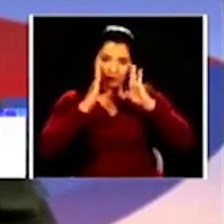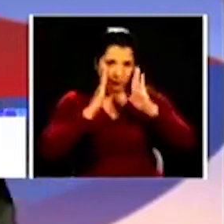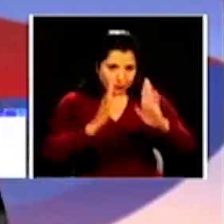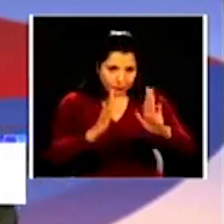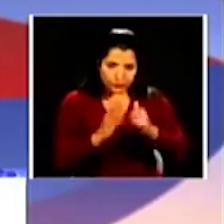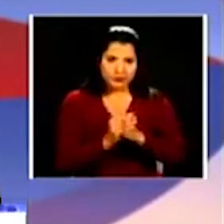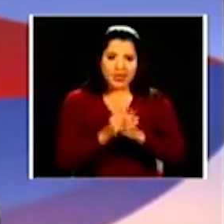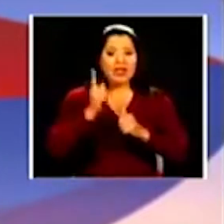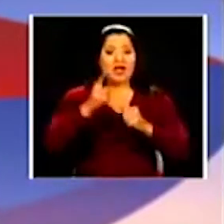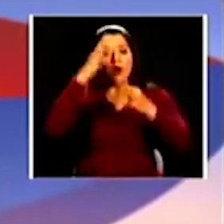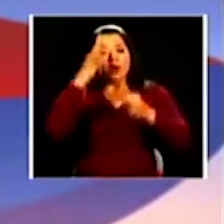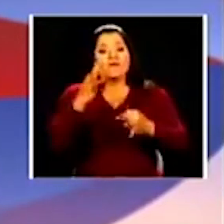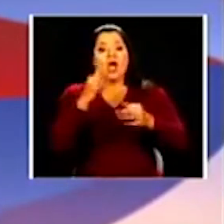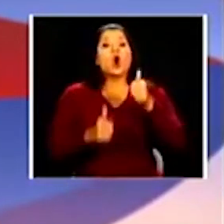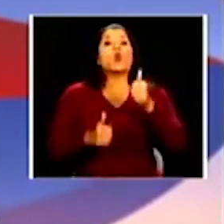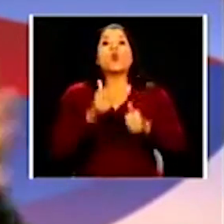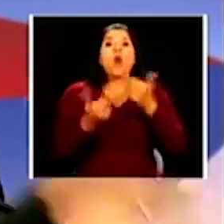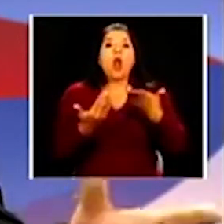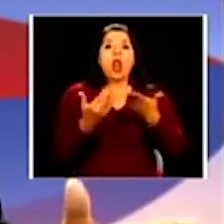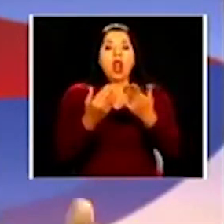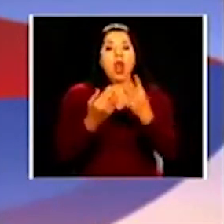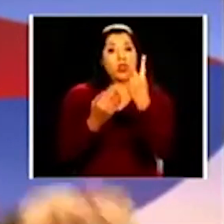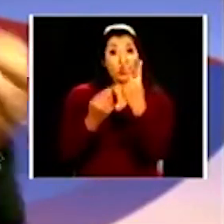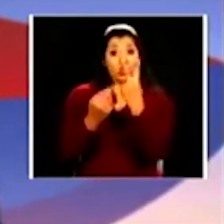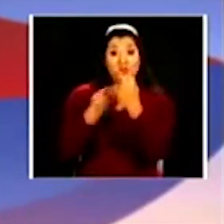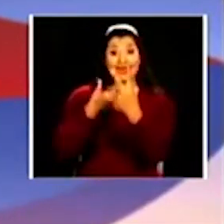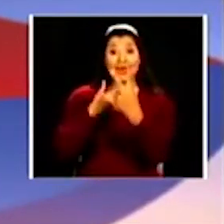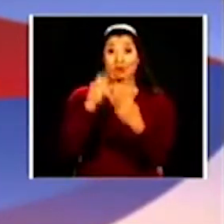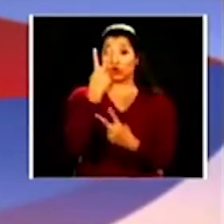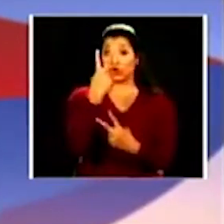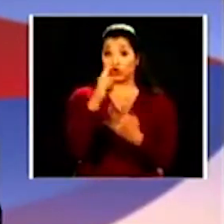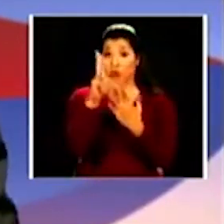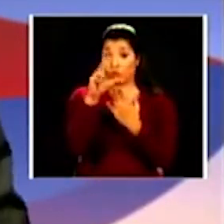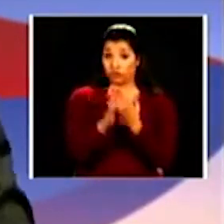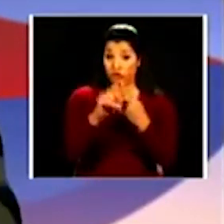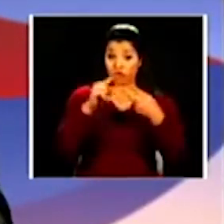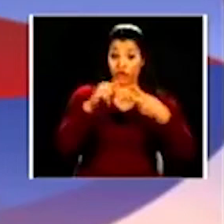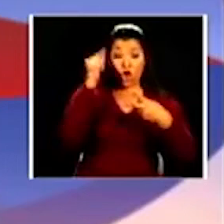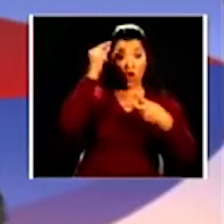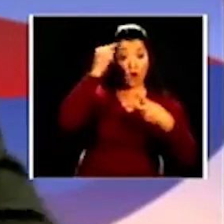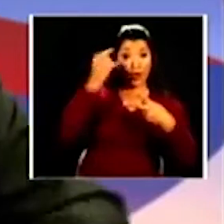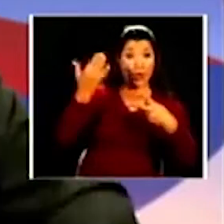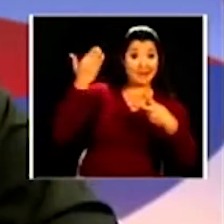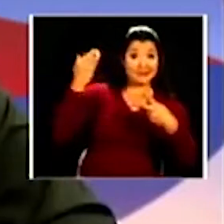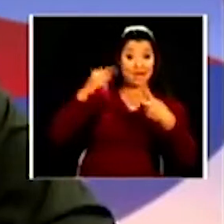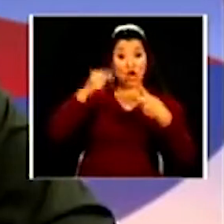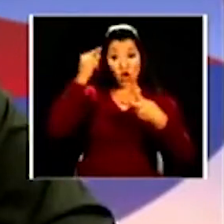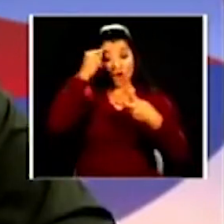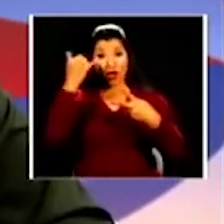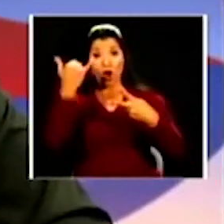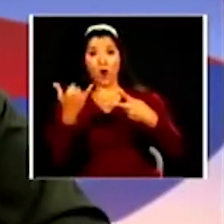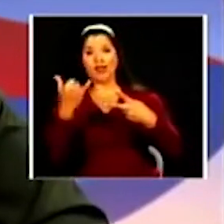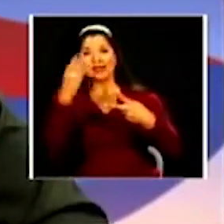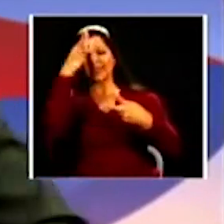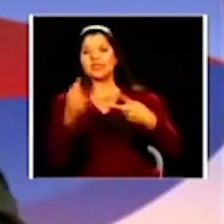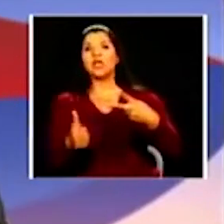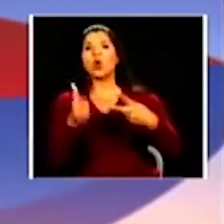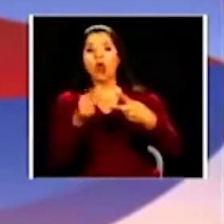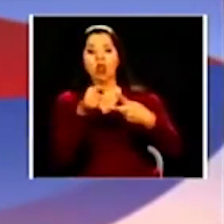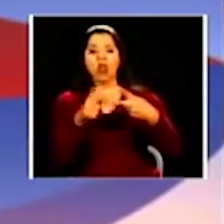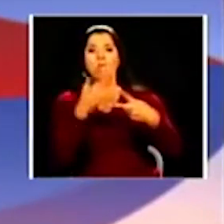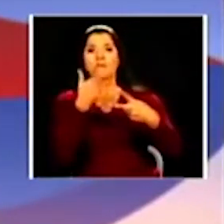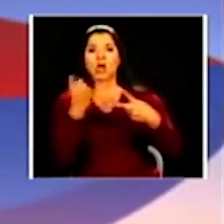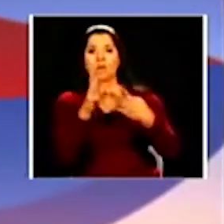de los 2 proyectos de preinversión que existen, uno del gobierno pasado y otro del gobierno actual, para entrarle directamente a ese tema. Por